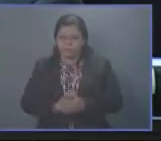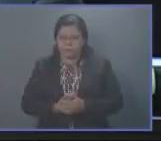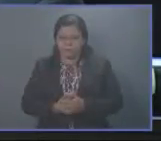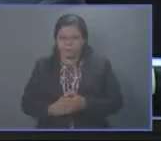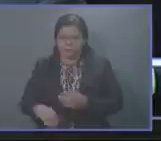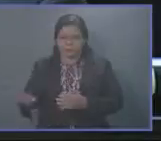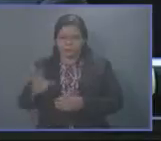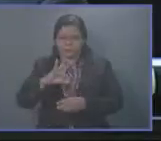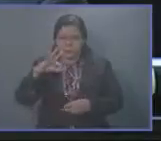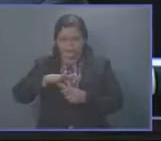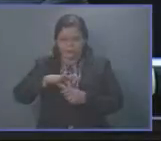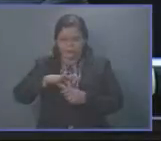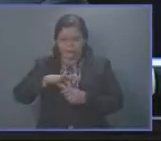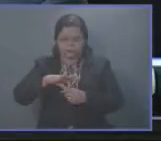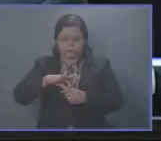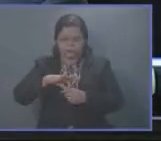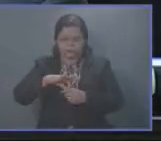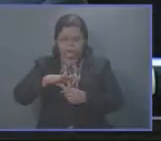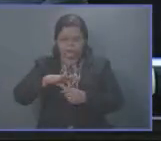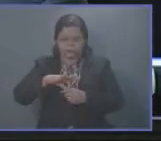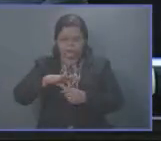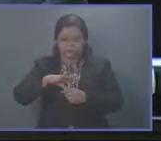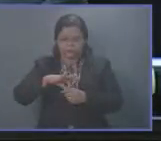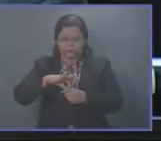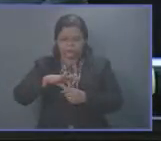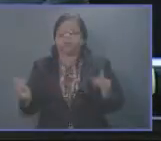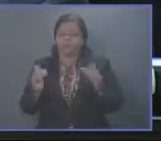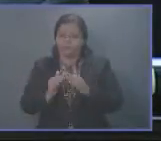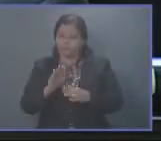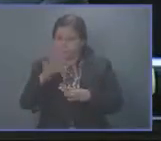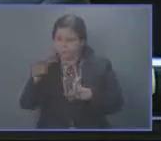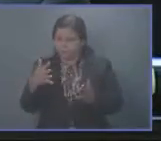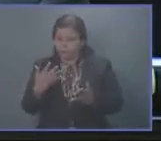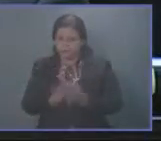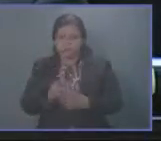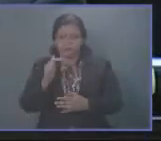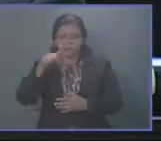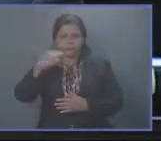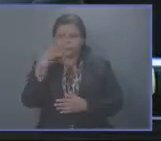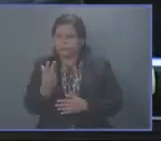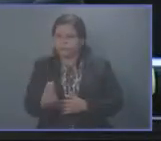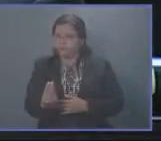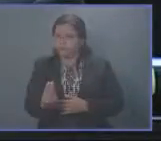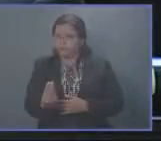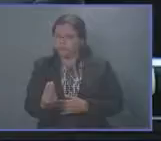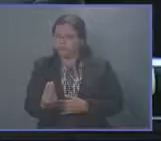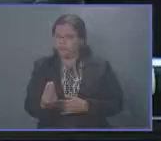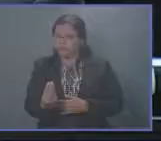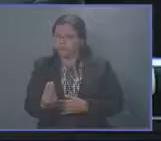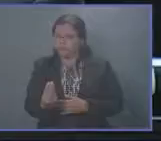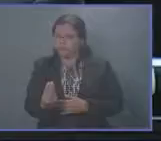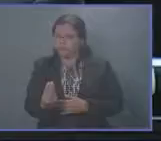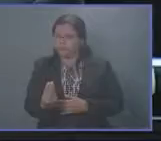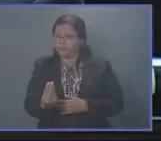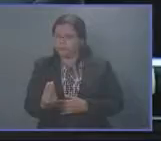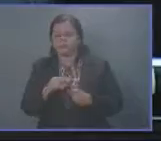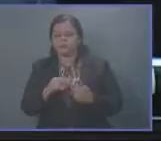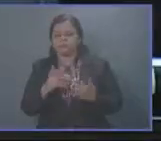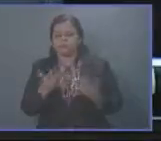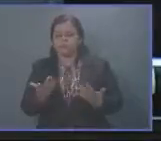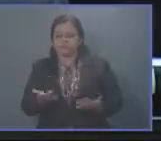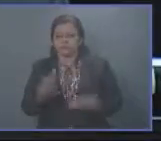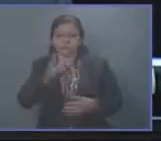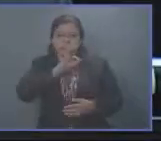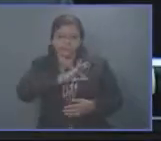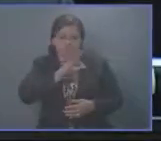votos para aprobar este dictamen y a todos los que este día también están votando a favor de este dictamen